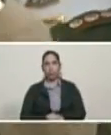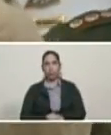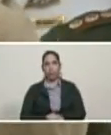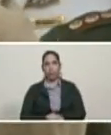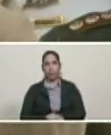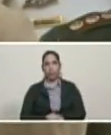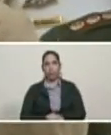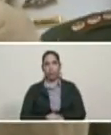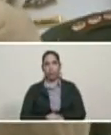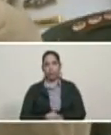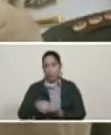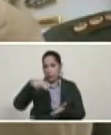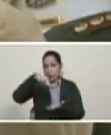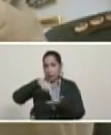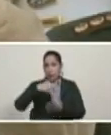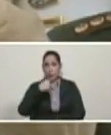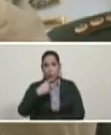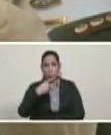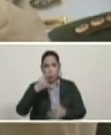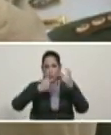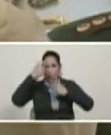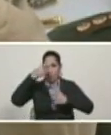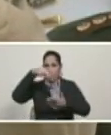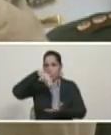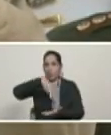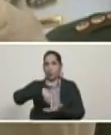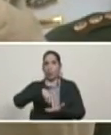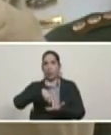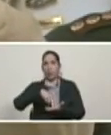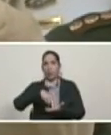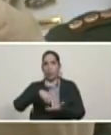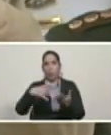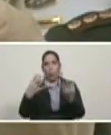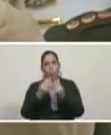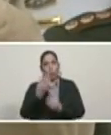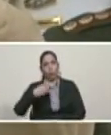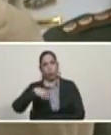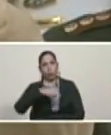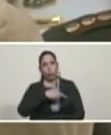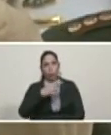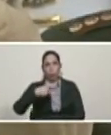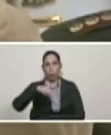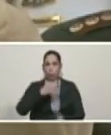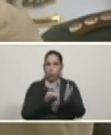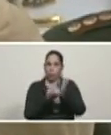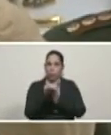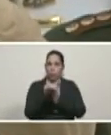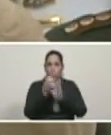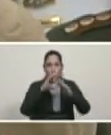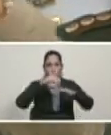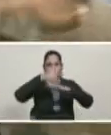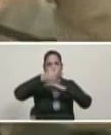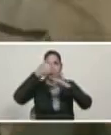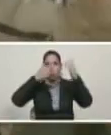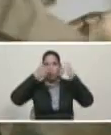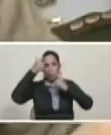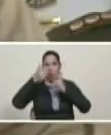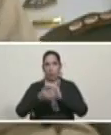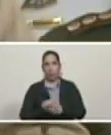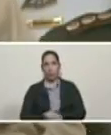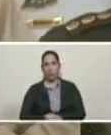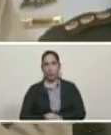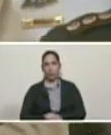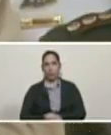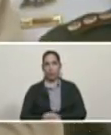está presente. Y también digo que nuestro comandante Chávez, nuestro comandante supremo, es más